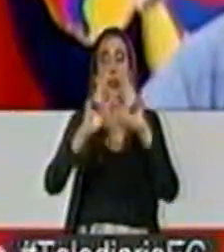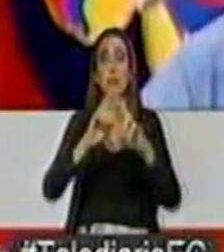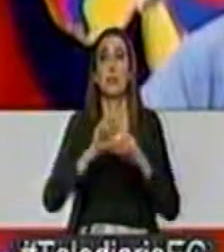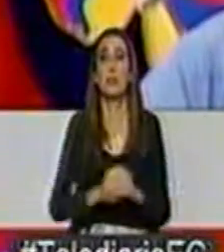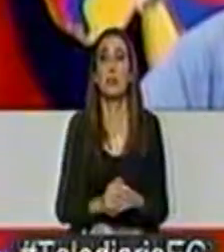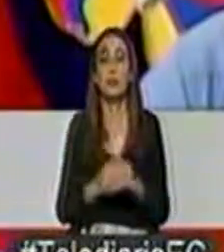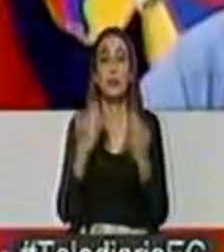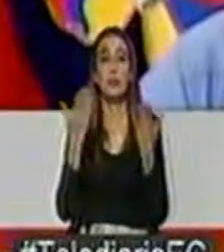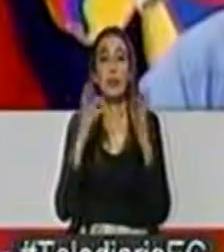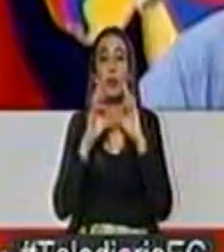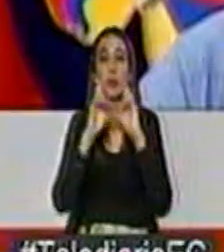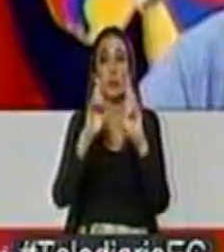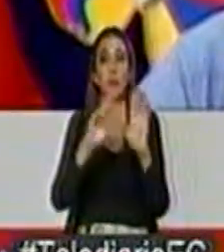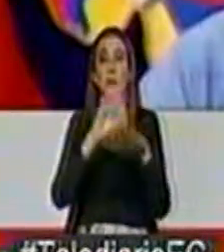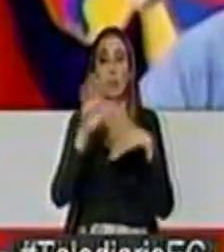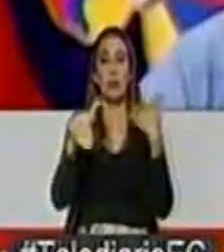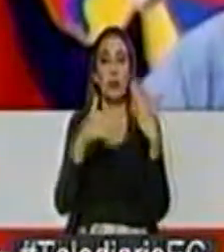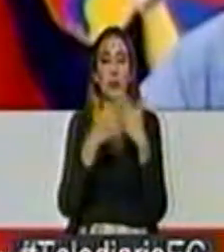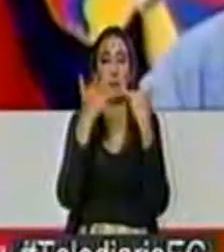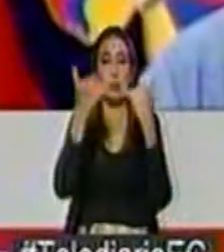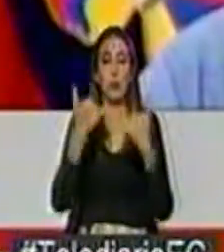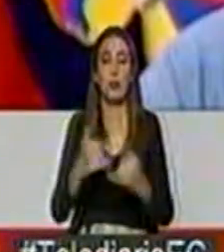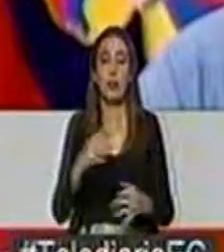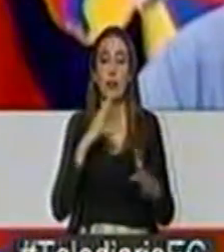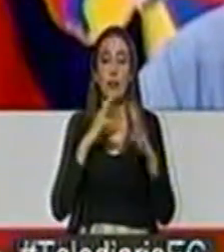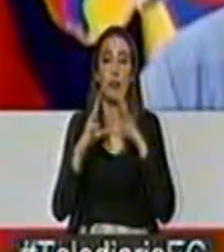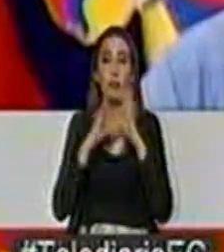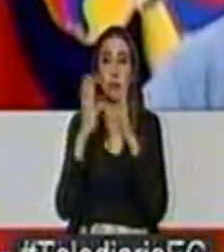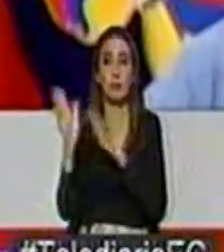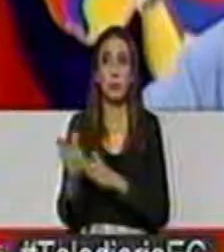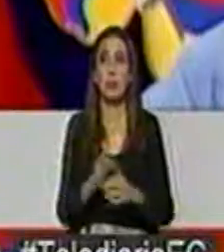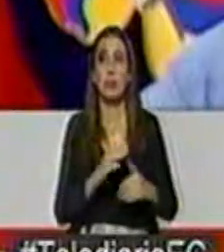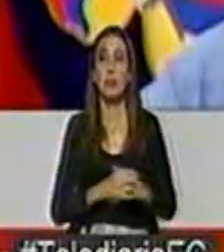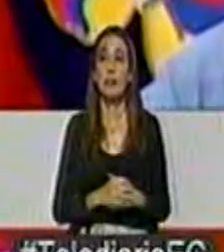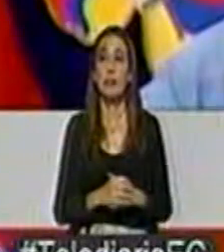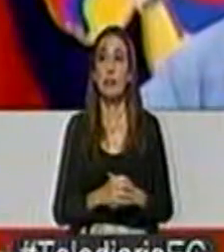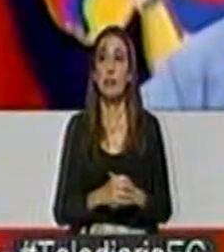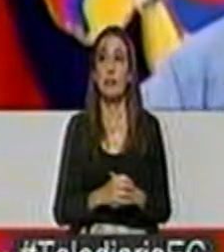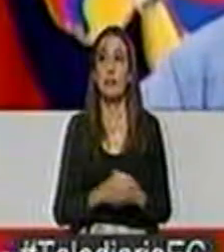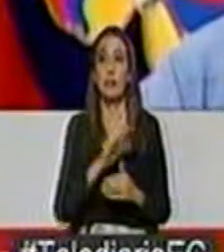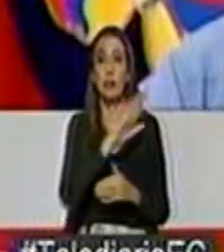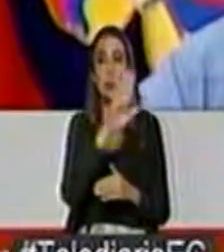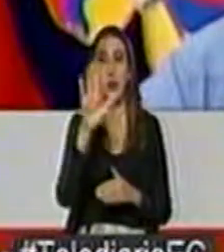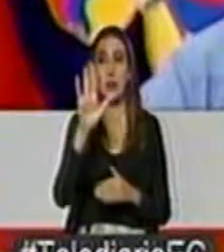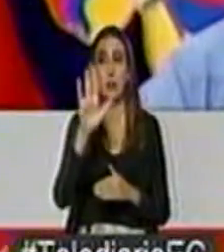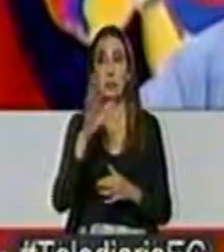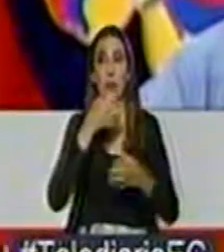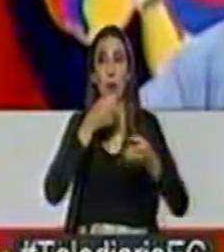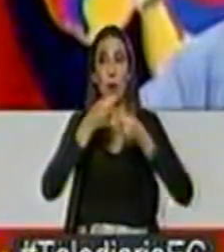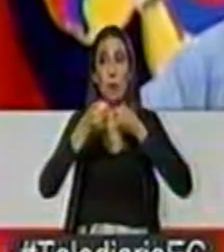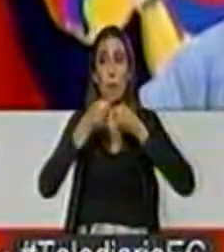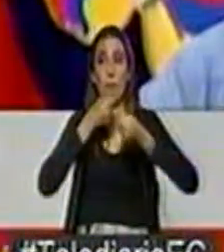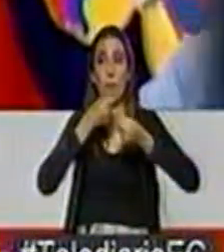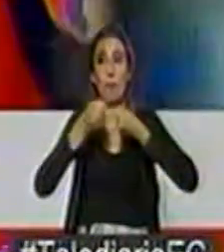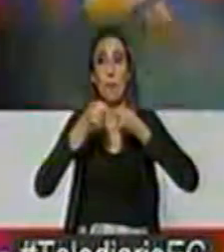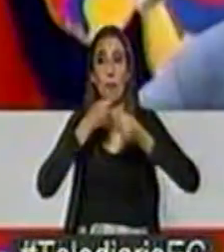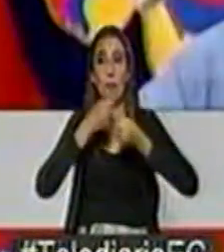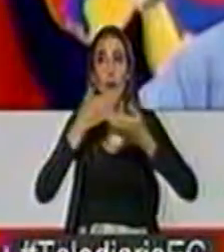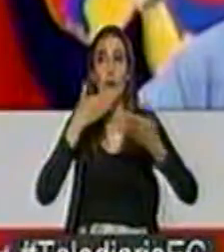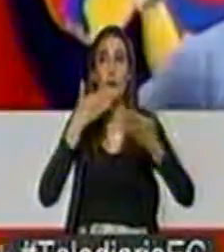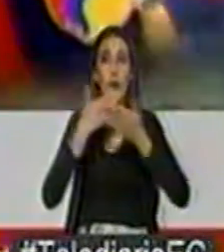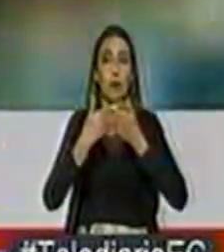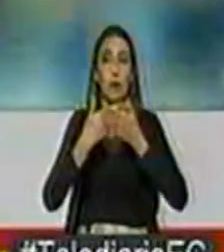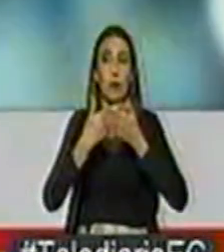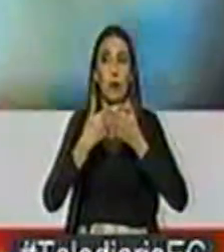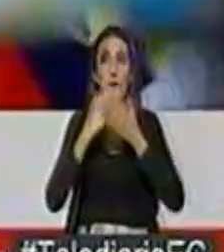para obtener los resultados que tenemos nosotros y que espera Bahía. Eso nomás con ustedes, señores periodistas. Muchas gracias